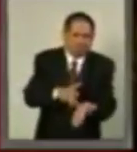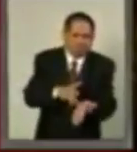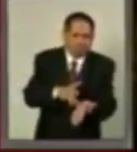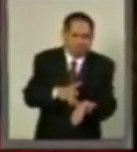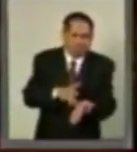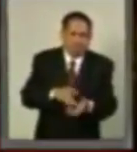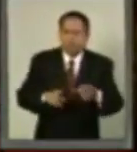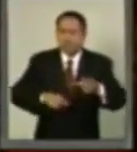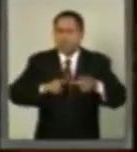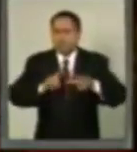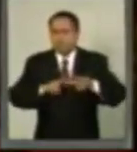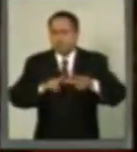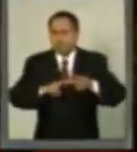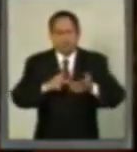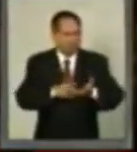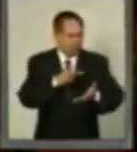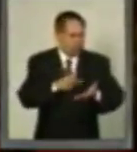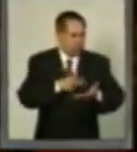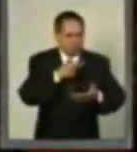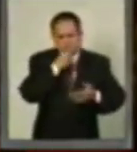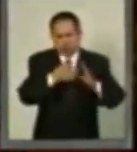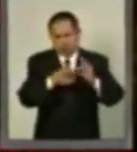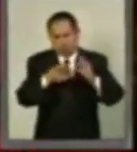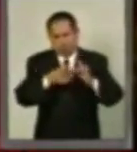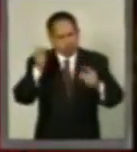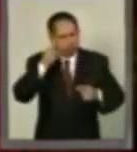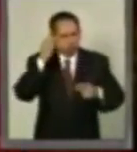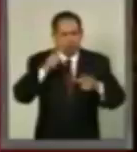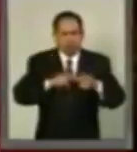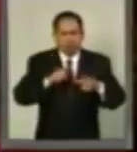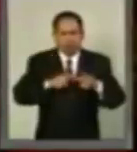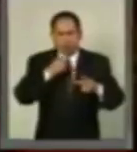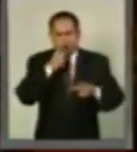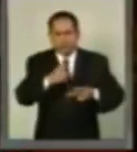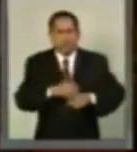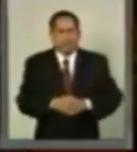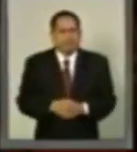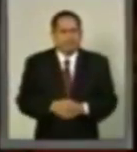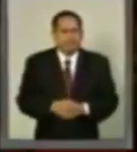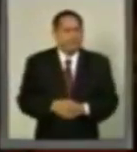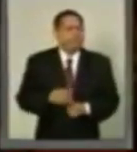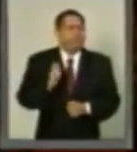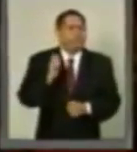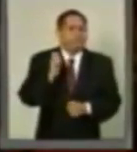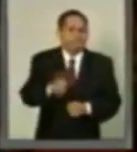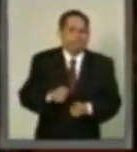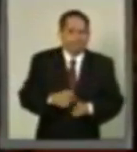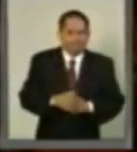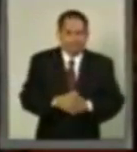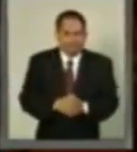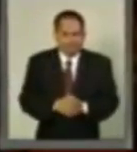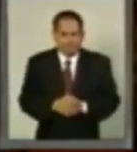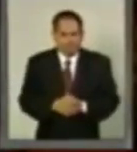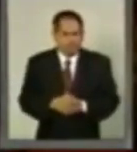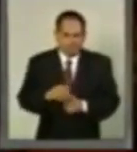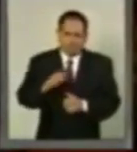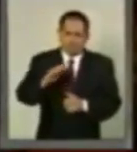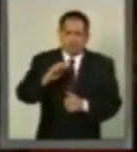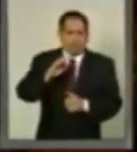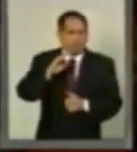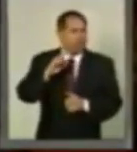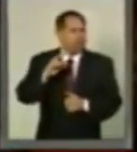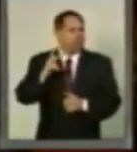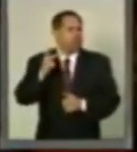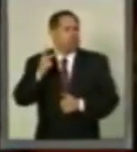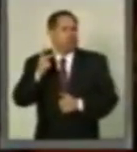segunda, decía mucho en reiteradas ocasiones en sus discursos, que siempre valdrá más la fuerza de la política